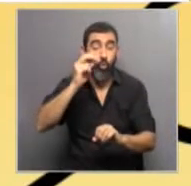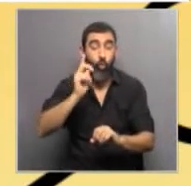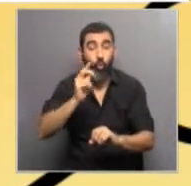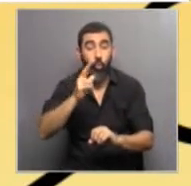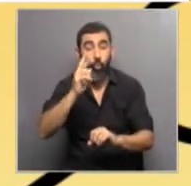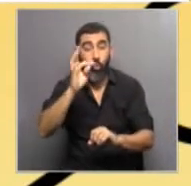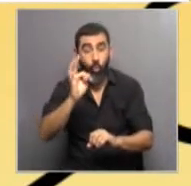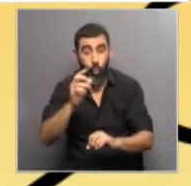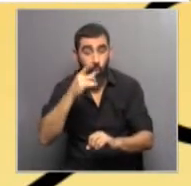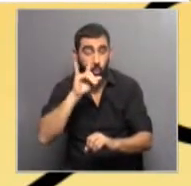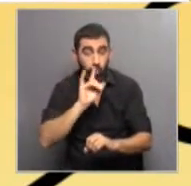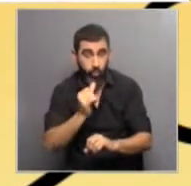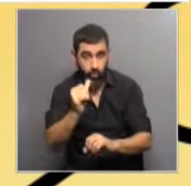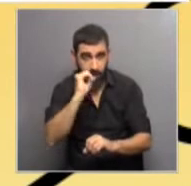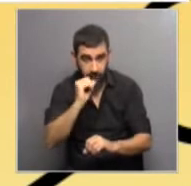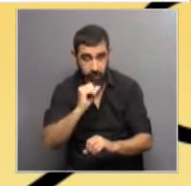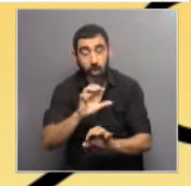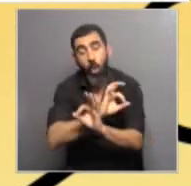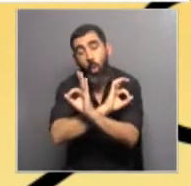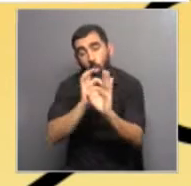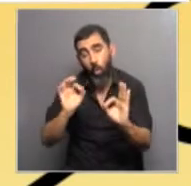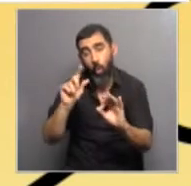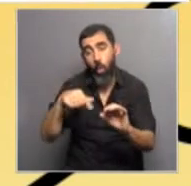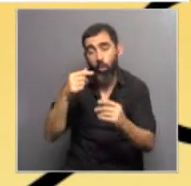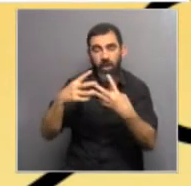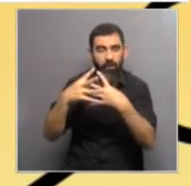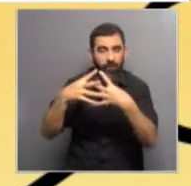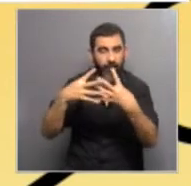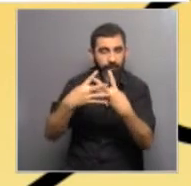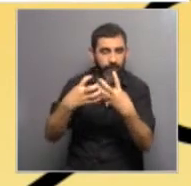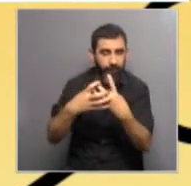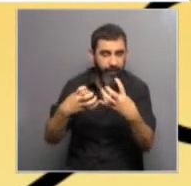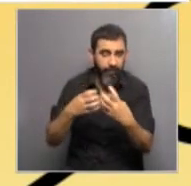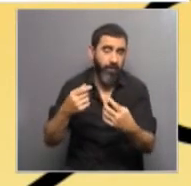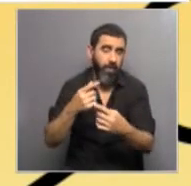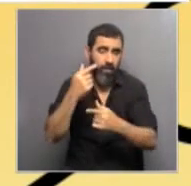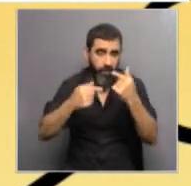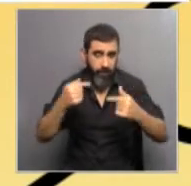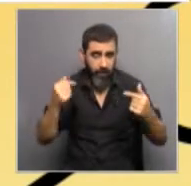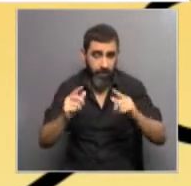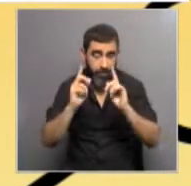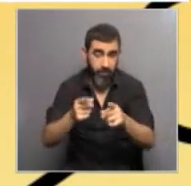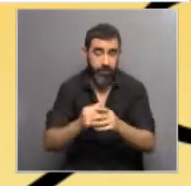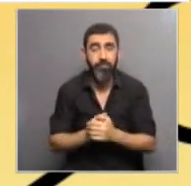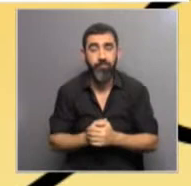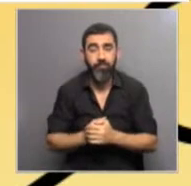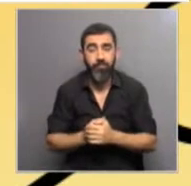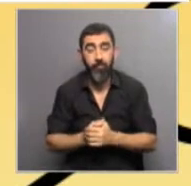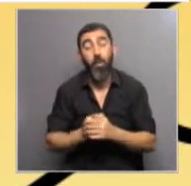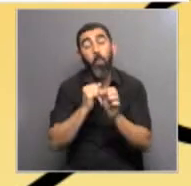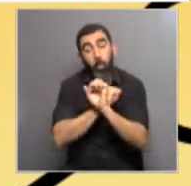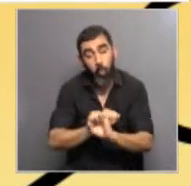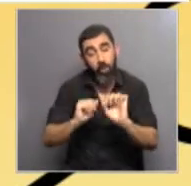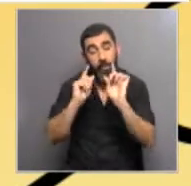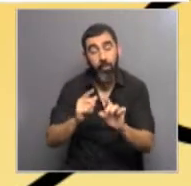matrices que están conteniendo otro tipo de fibras, y tú mencionabas los simbióticos al inicio. Puede ser